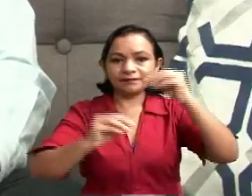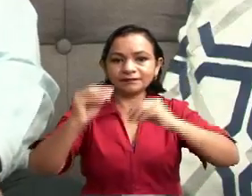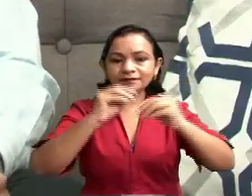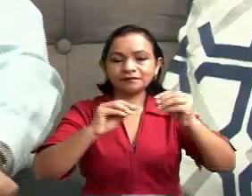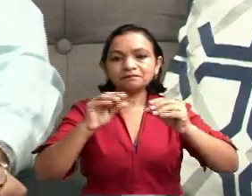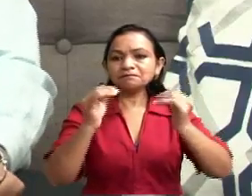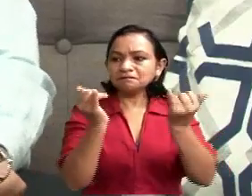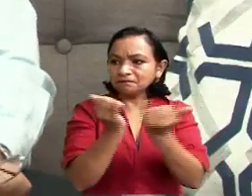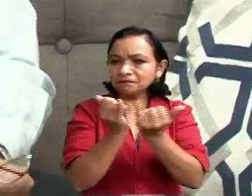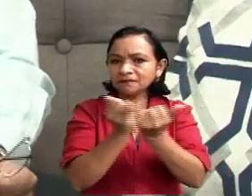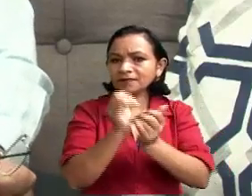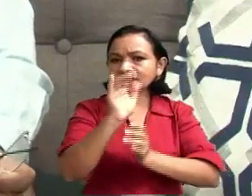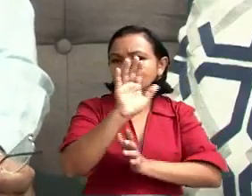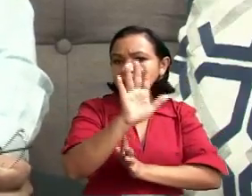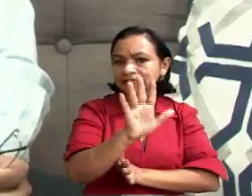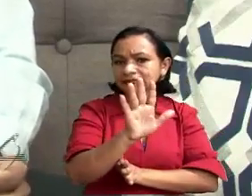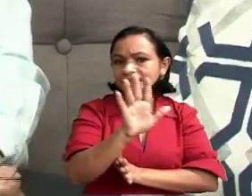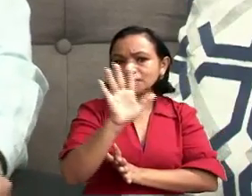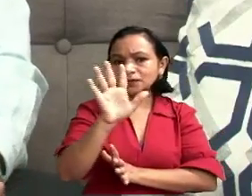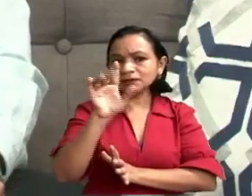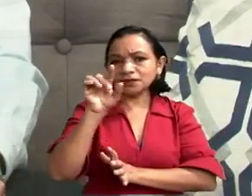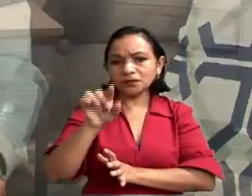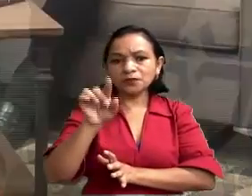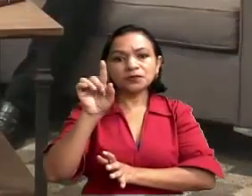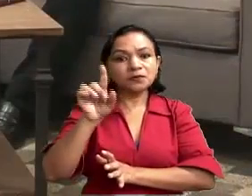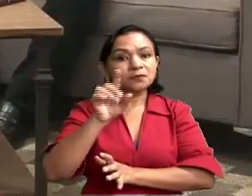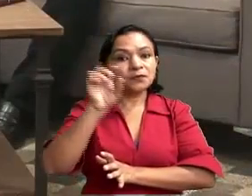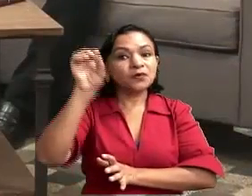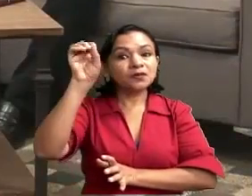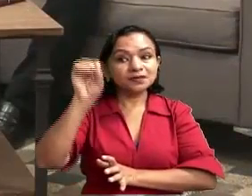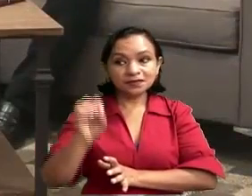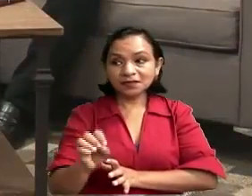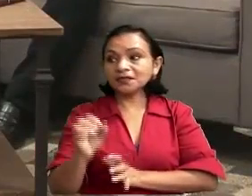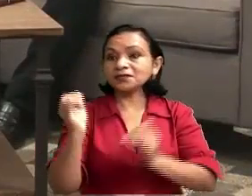más o menos de un 5 o 5.2%.